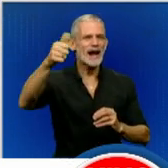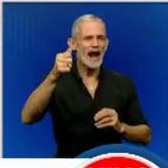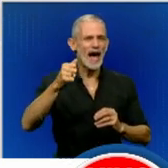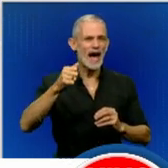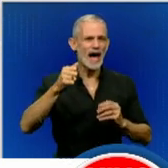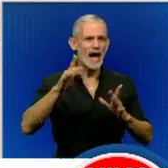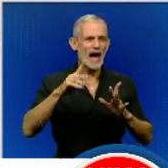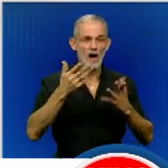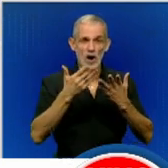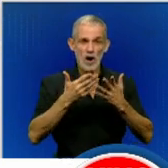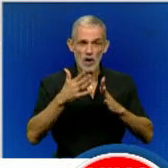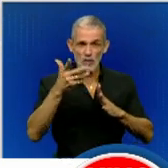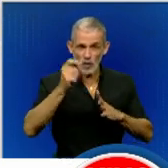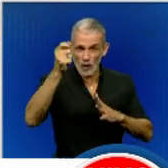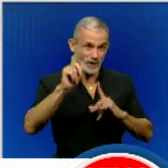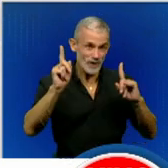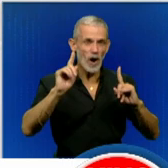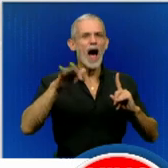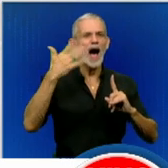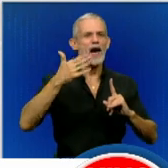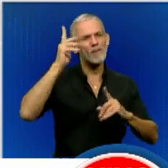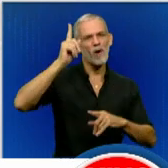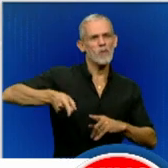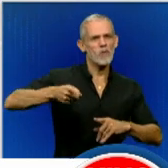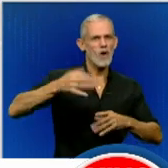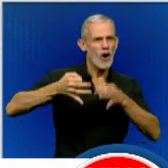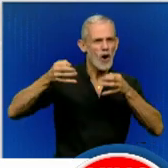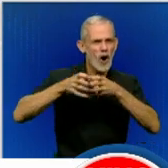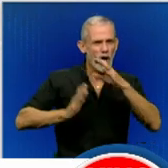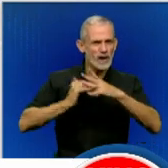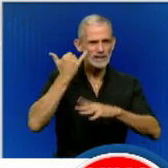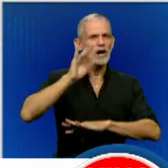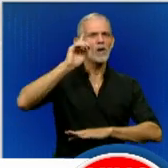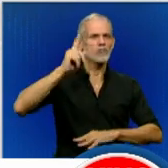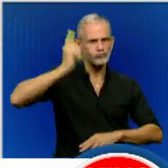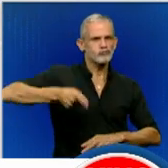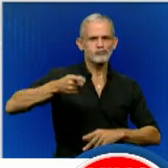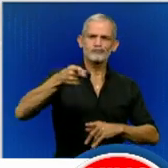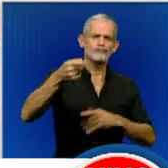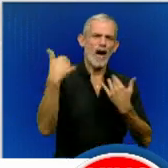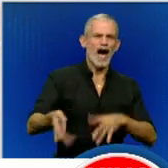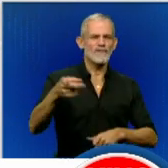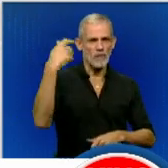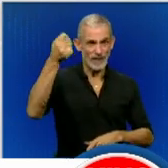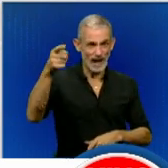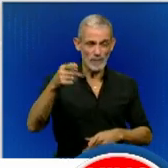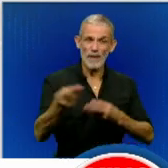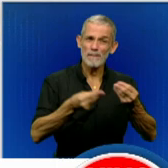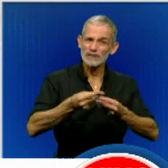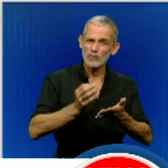ese juicio luego fue favorable por una sentencia de la corte y hemos incluido en el presupuesto del año